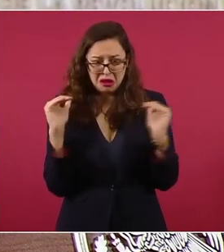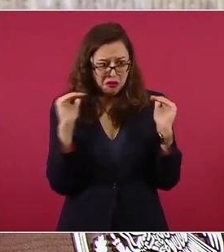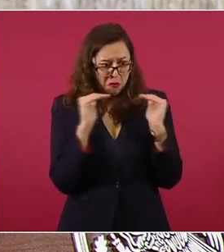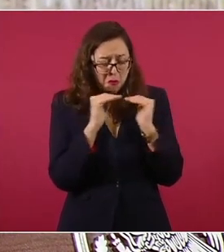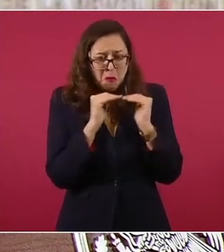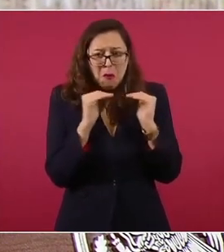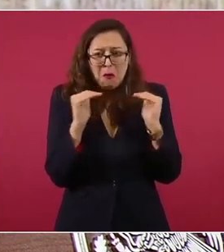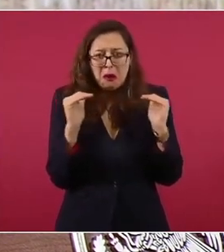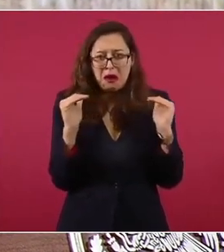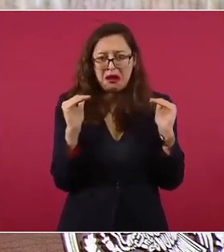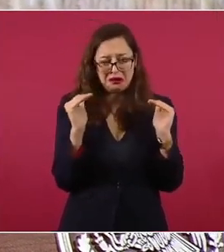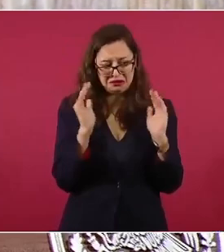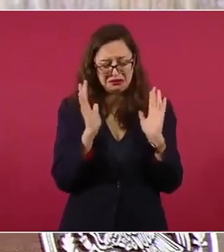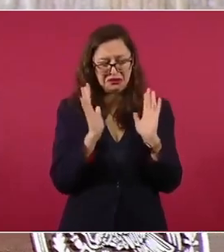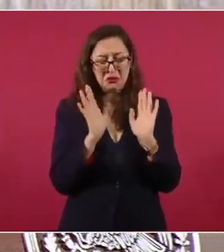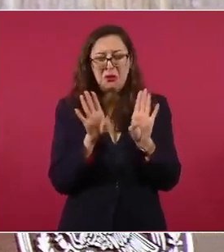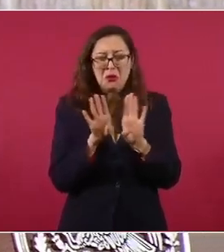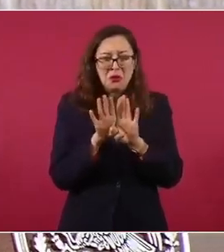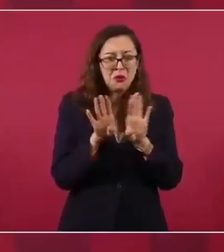que tres